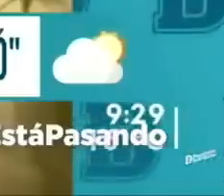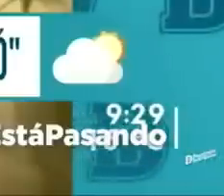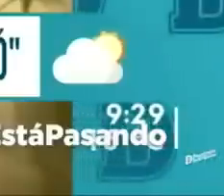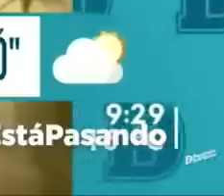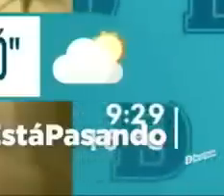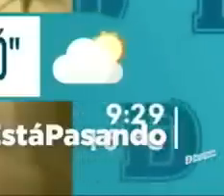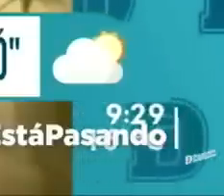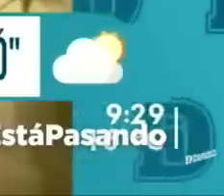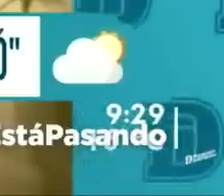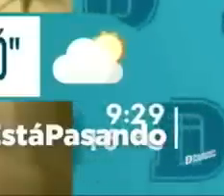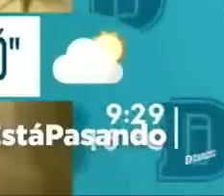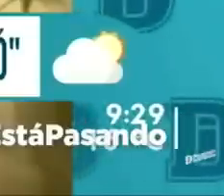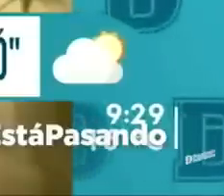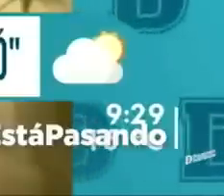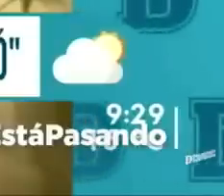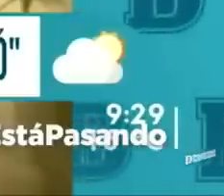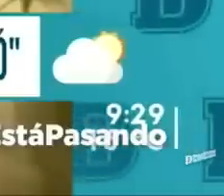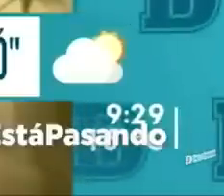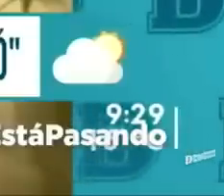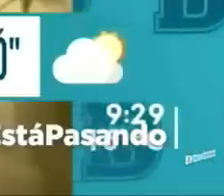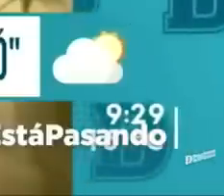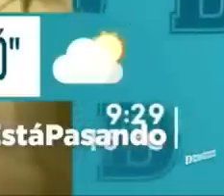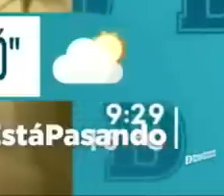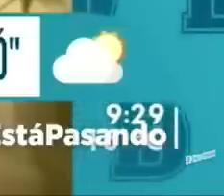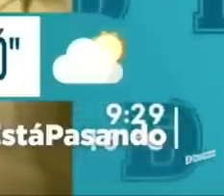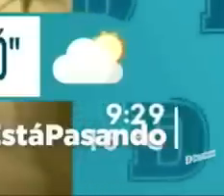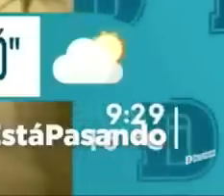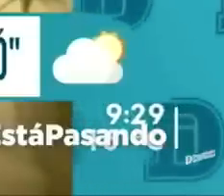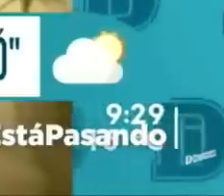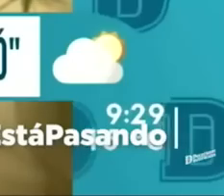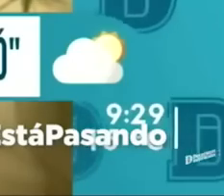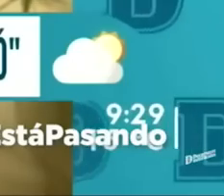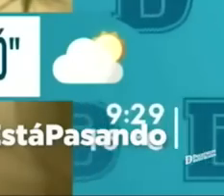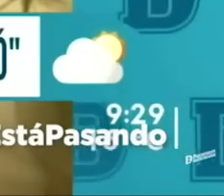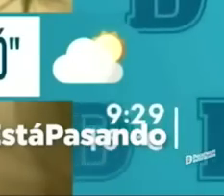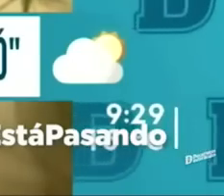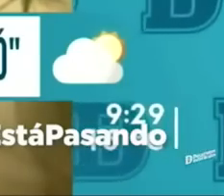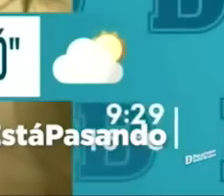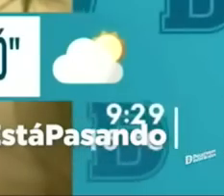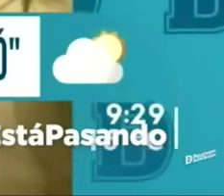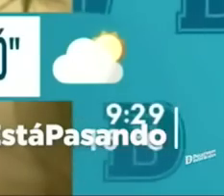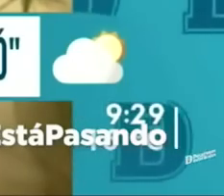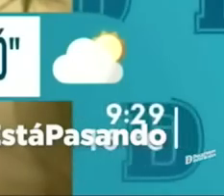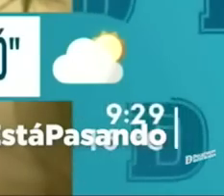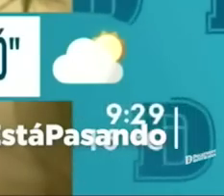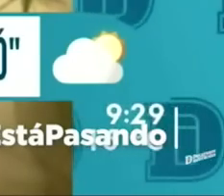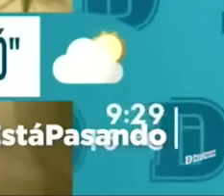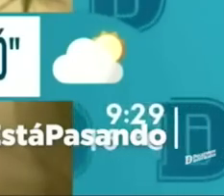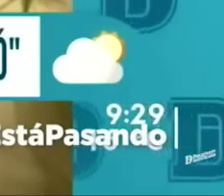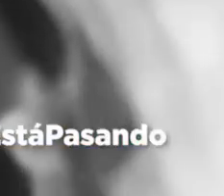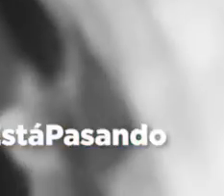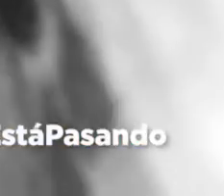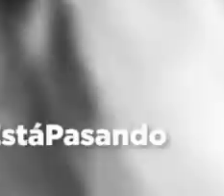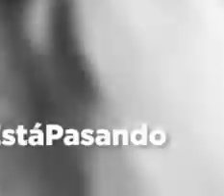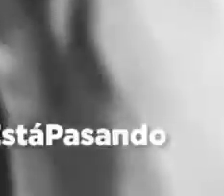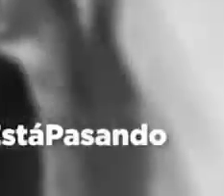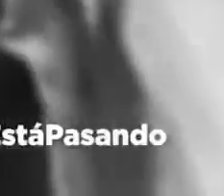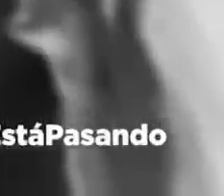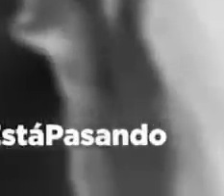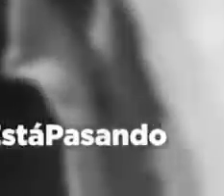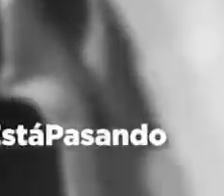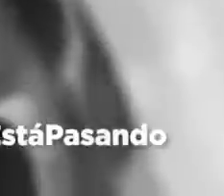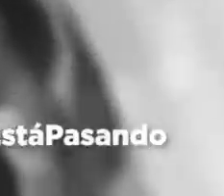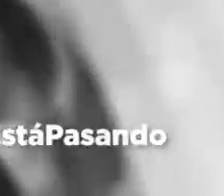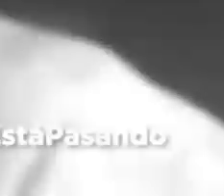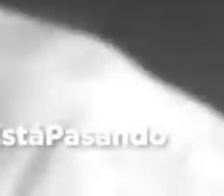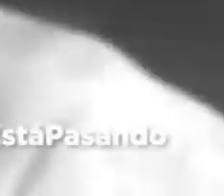costado y no entrar en una discusión que iba a durar mucho tiempo, más allá de de dónde estuviera la razón. Y yo entendí que